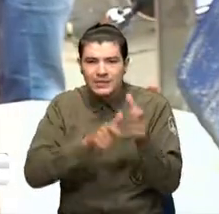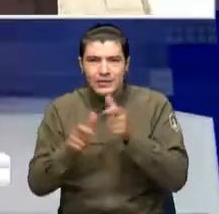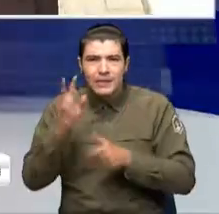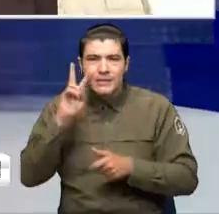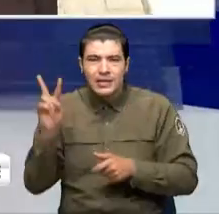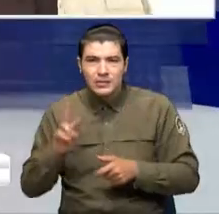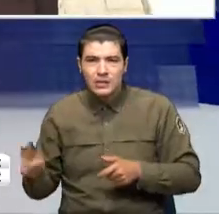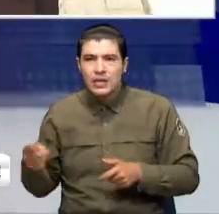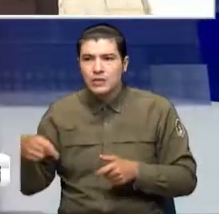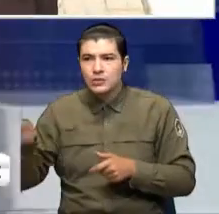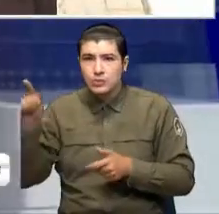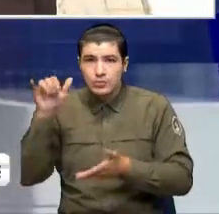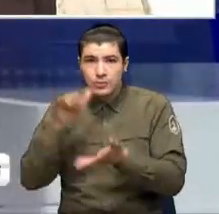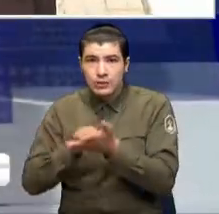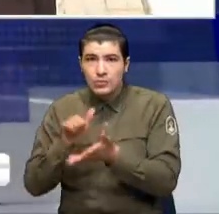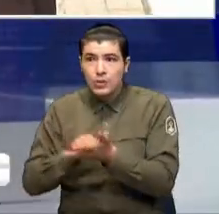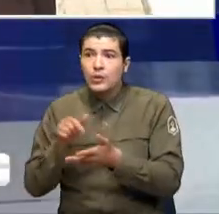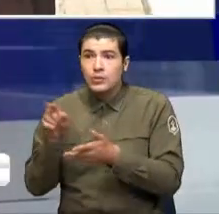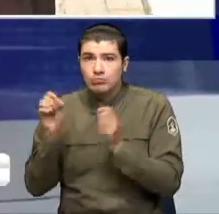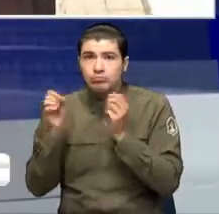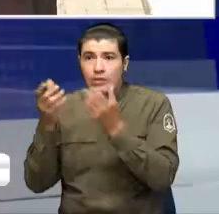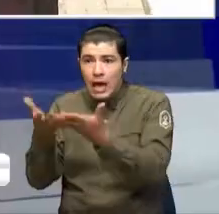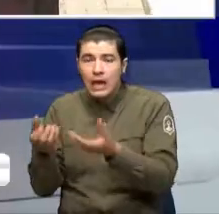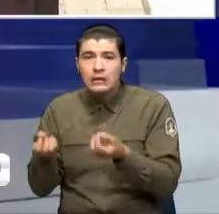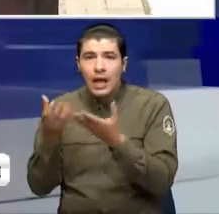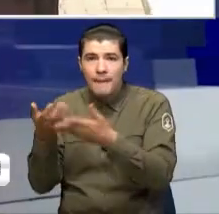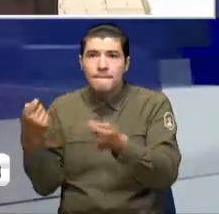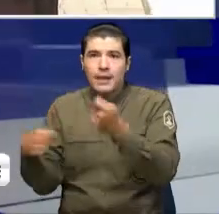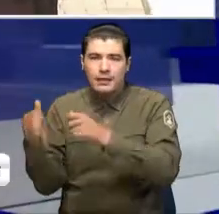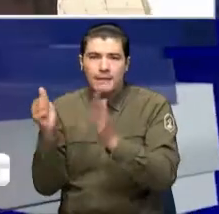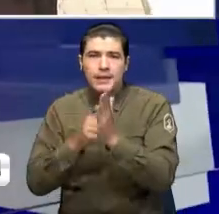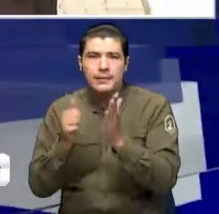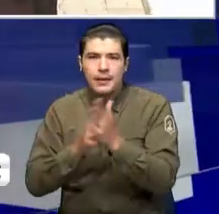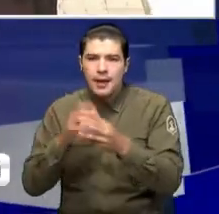relegadas en los últimos 2 años a hacer lo mismo. Regresamos a estudio, que tengan una feliz tarde.